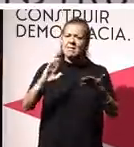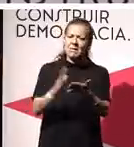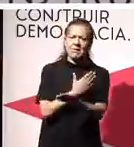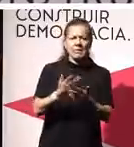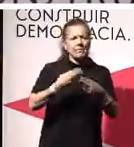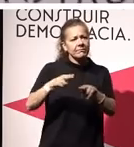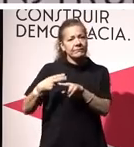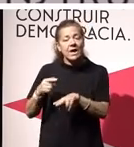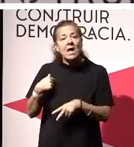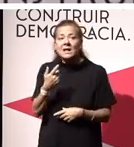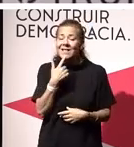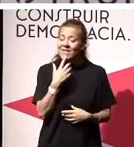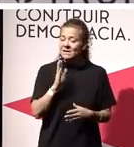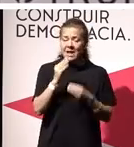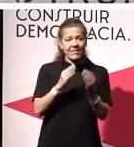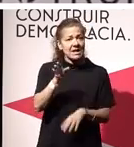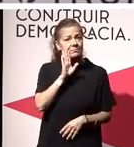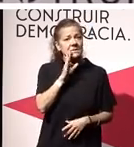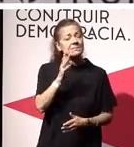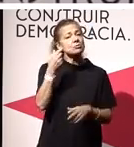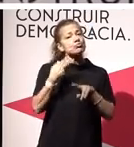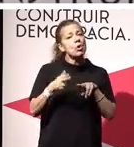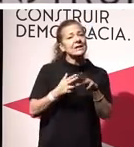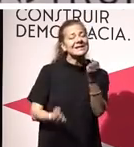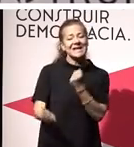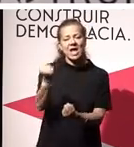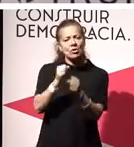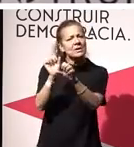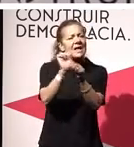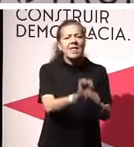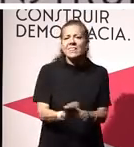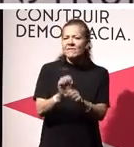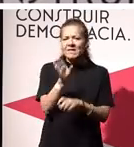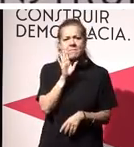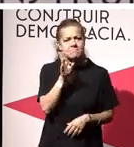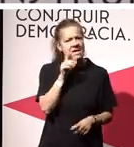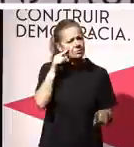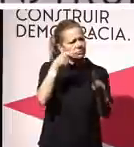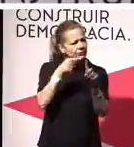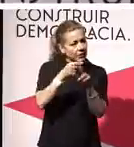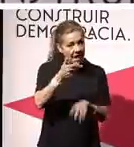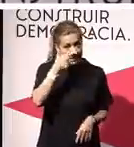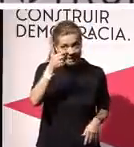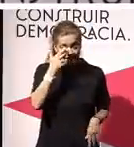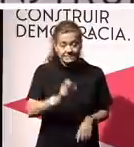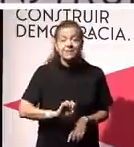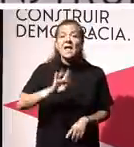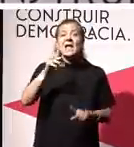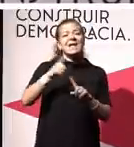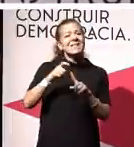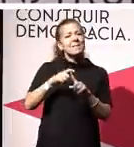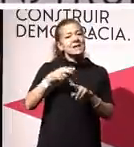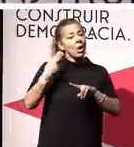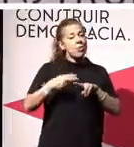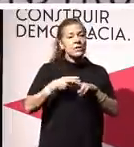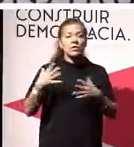de la verdad hacía las mismas políticas económicas y defendía los mismos intereses. Un 15M que politizó